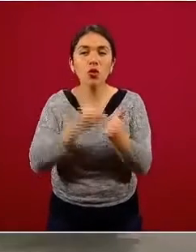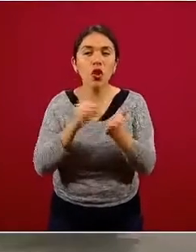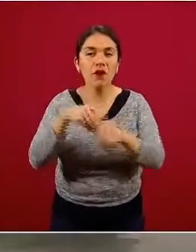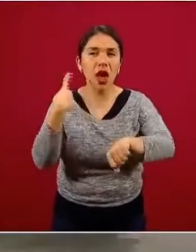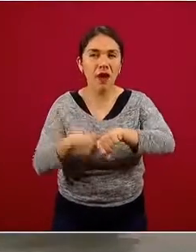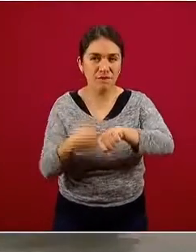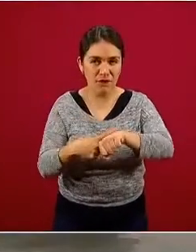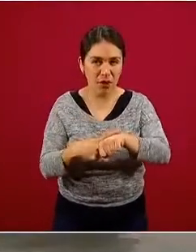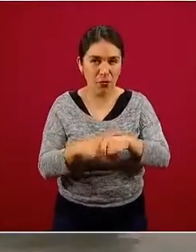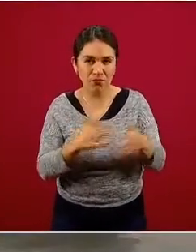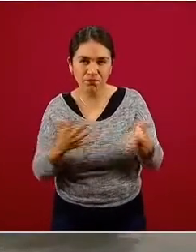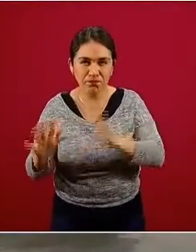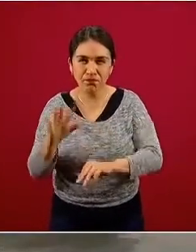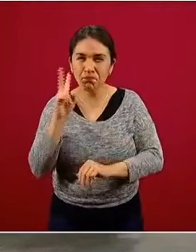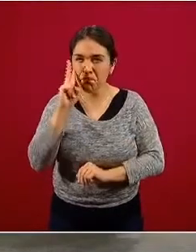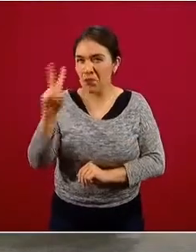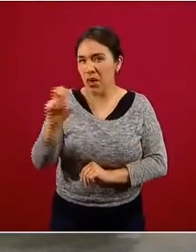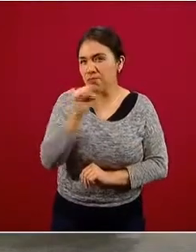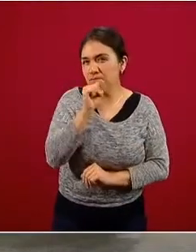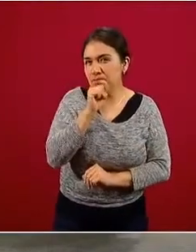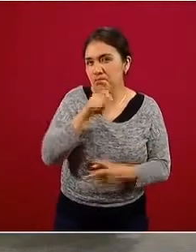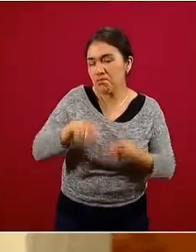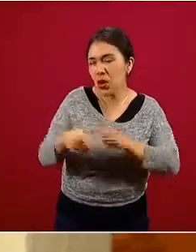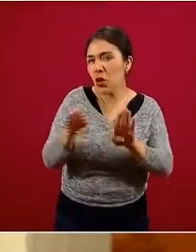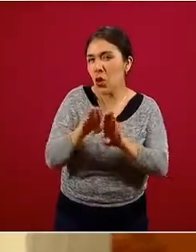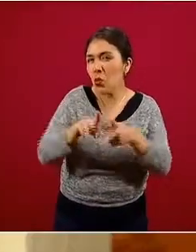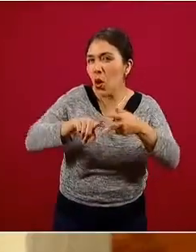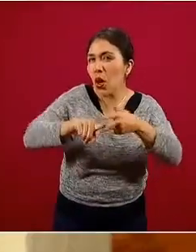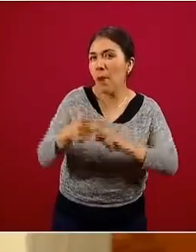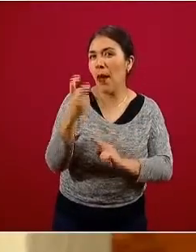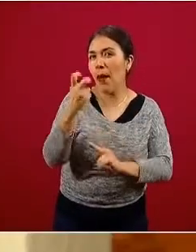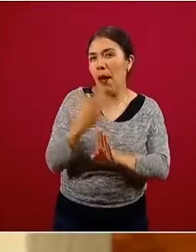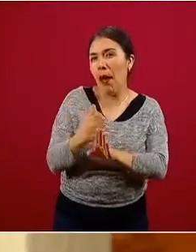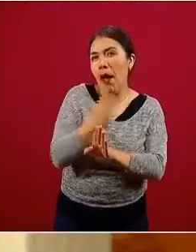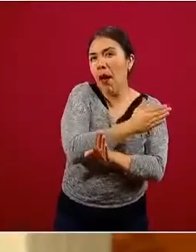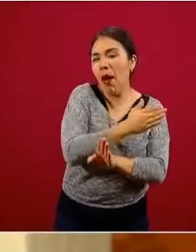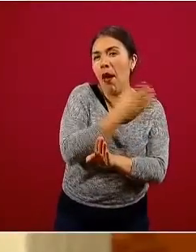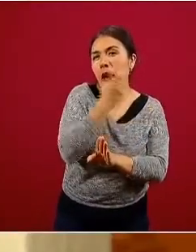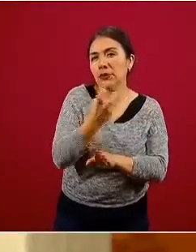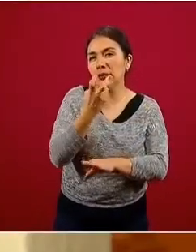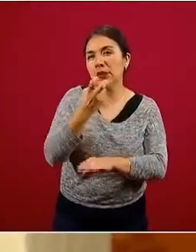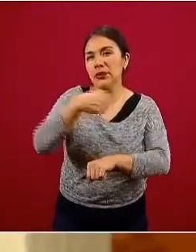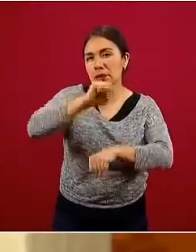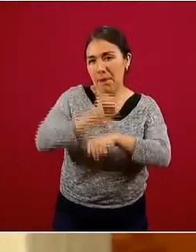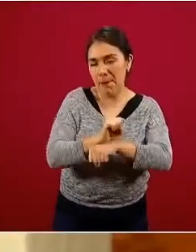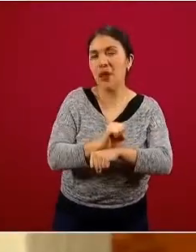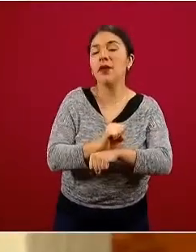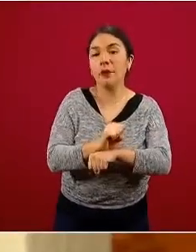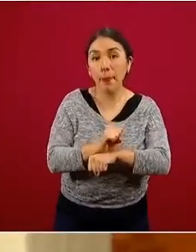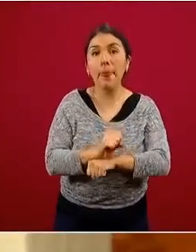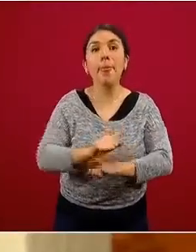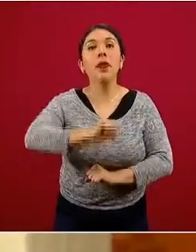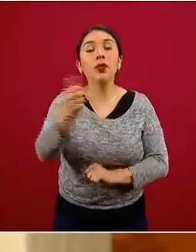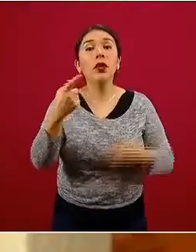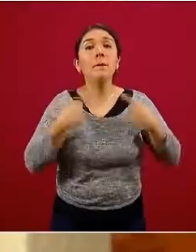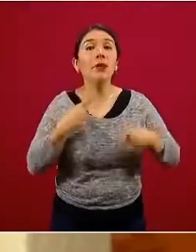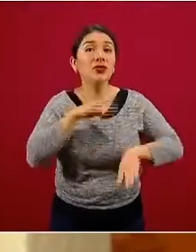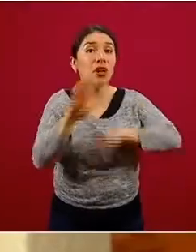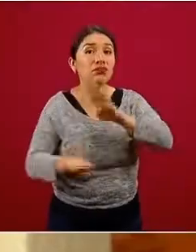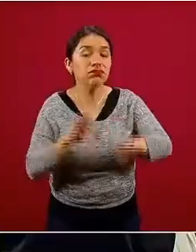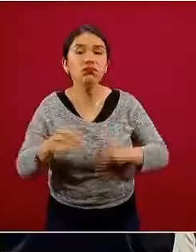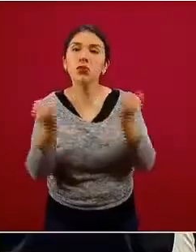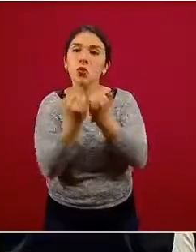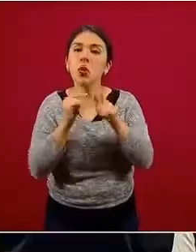activos estimados, este indicador se mantiene desde que inició de esta manera en la semana y las defunciones